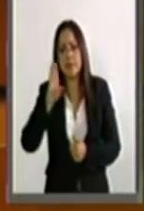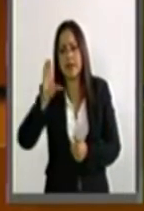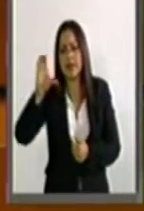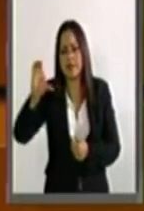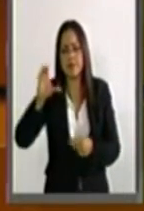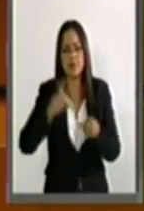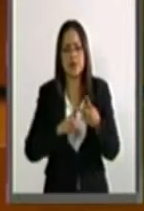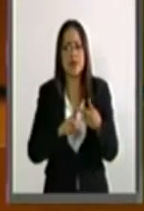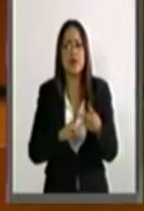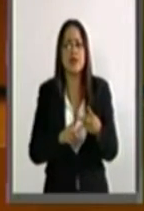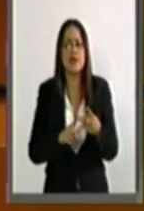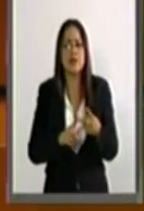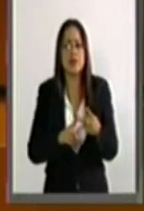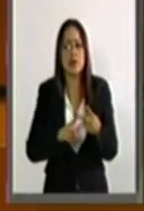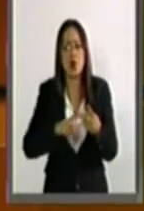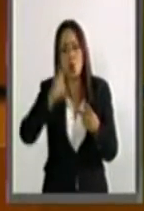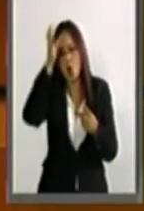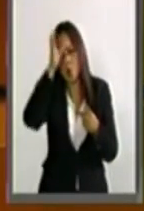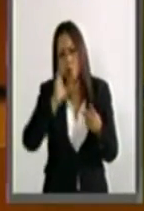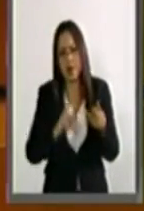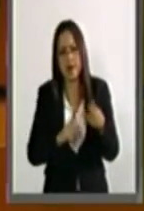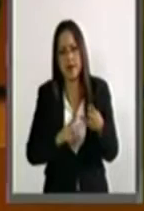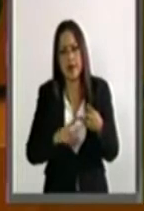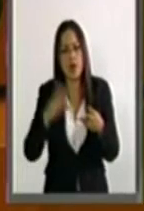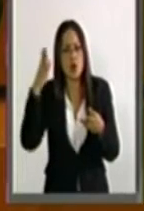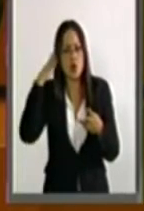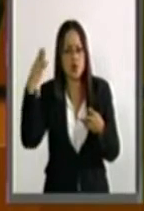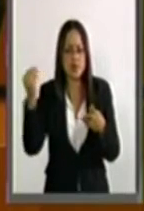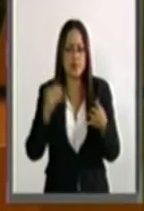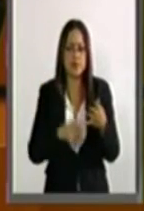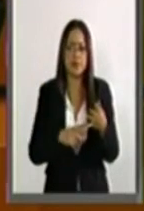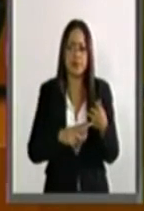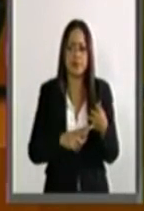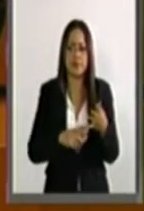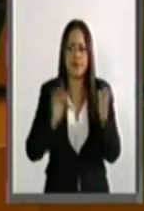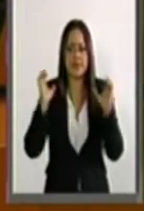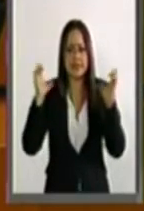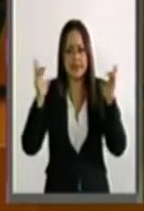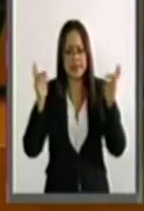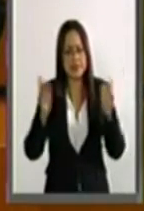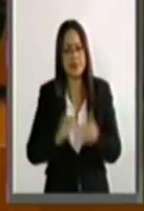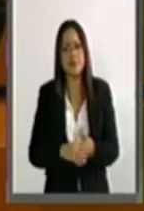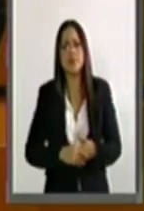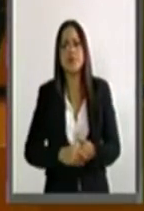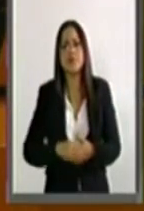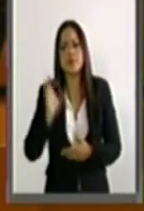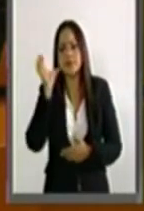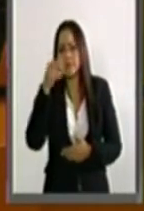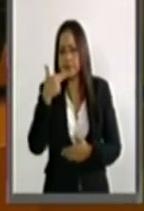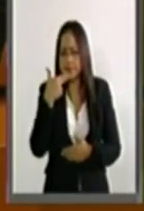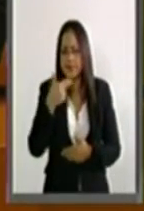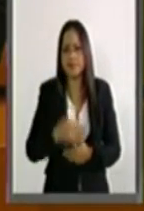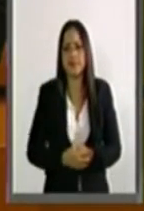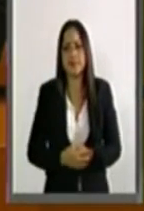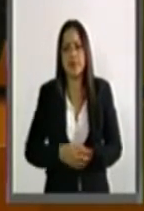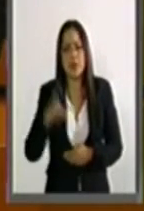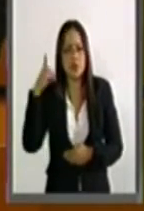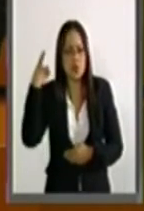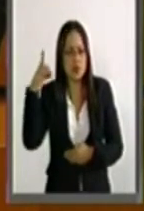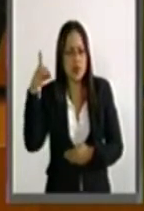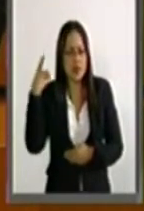California, Coahuila, Colima, Chiapas, Chihuahua,